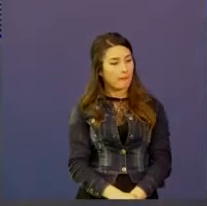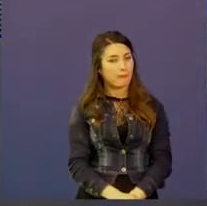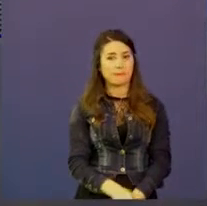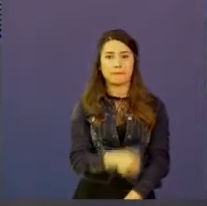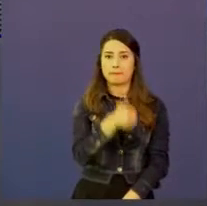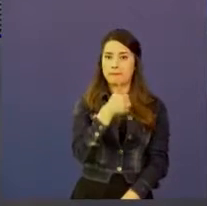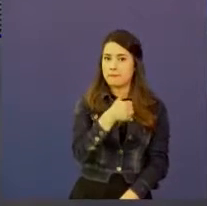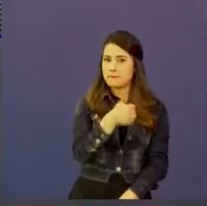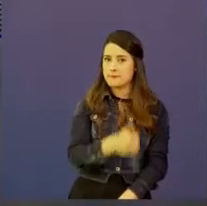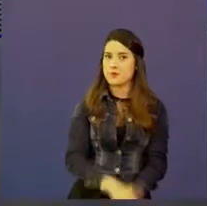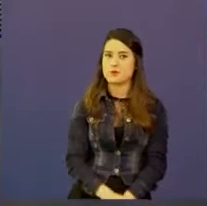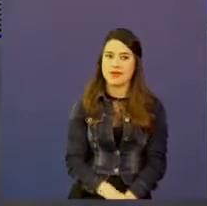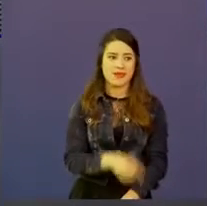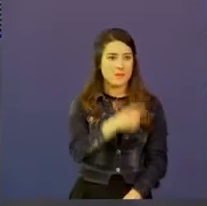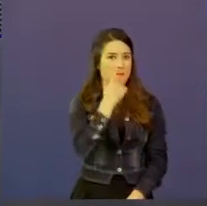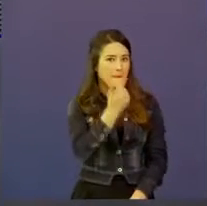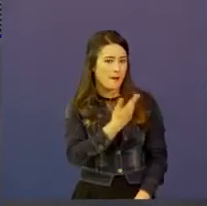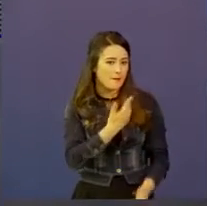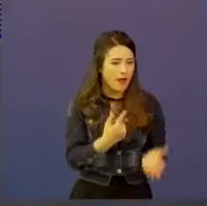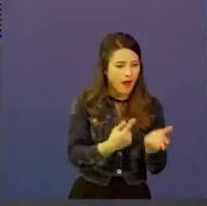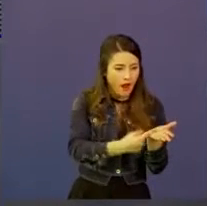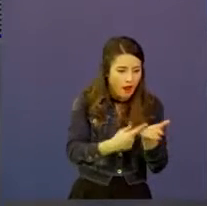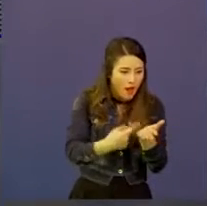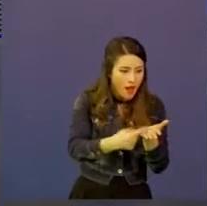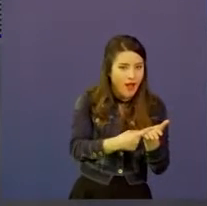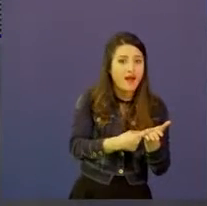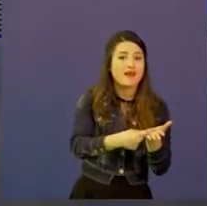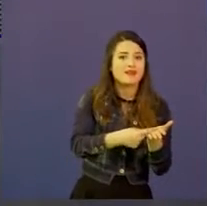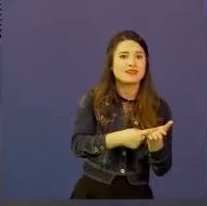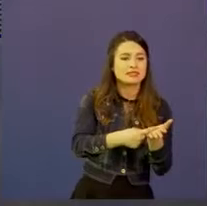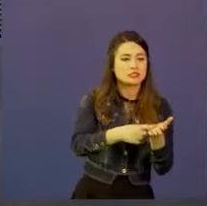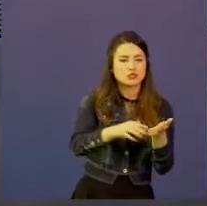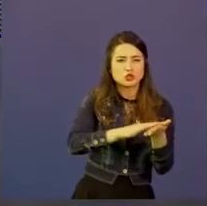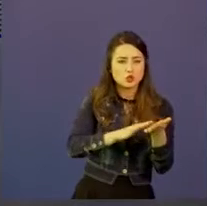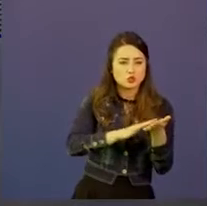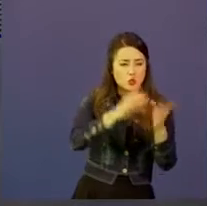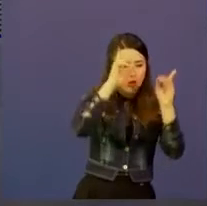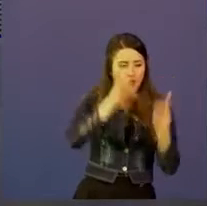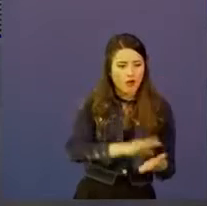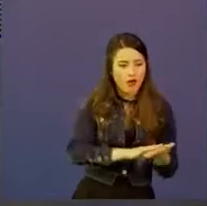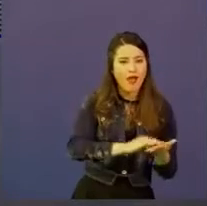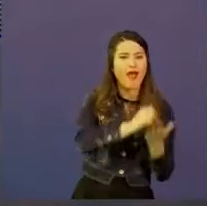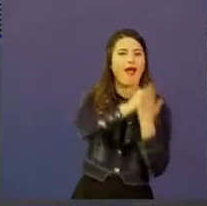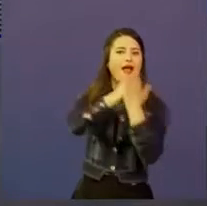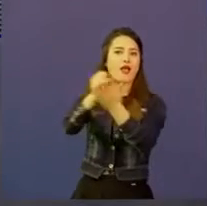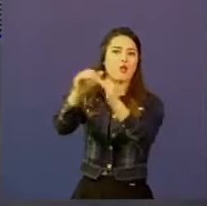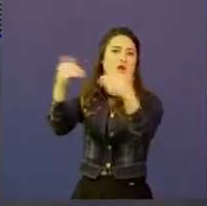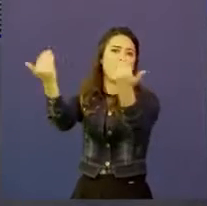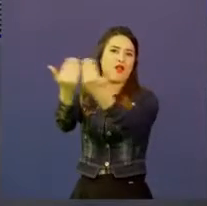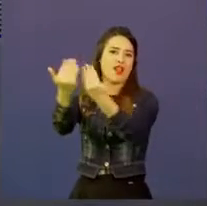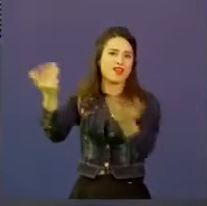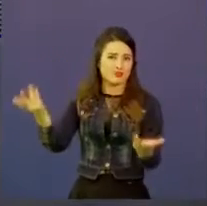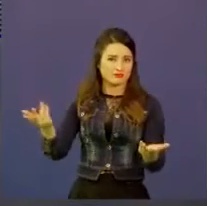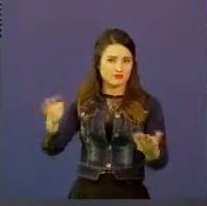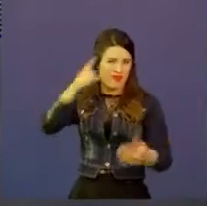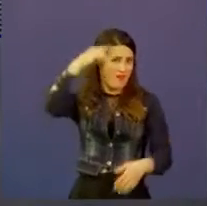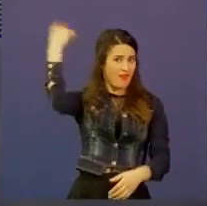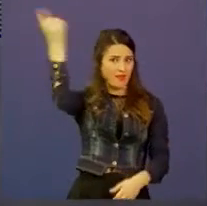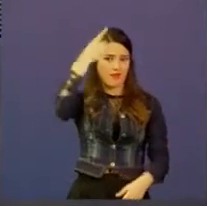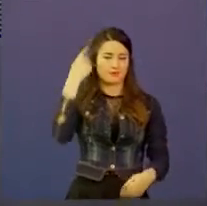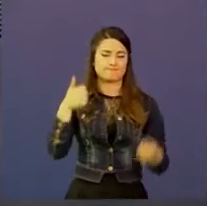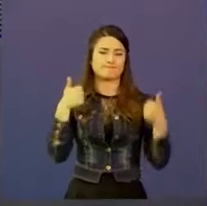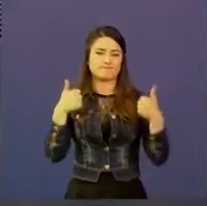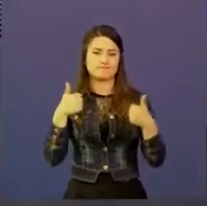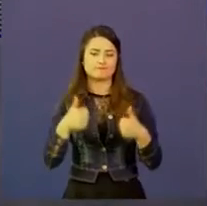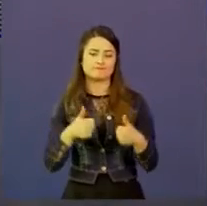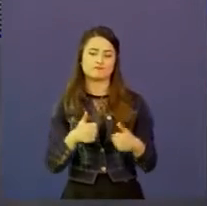cómo le ayudamos a la escuela a solucionar temas que se presentan con la tecnología. Bueno, y María Jimena, ustedes también que han